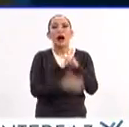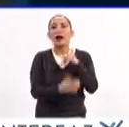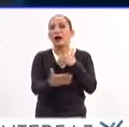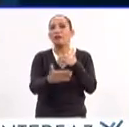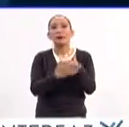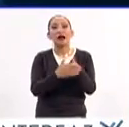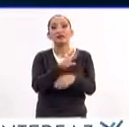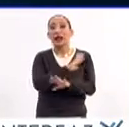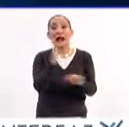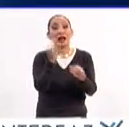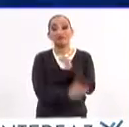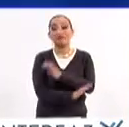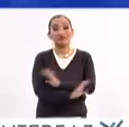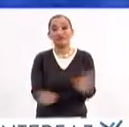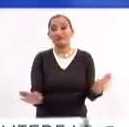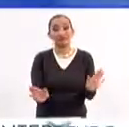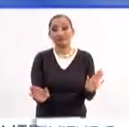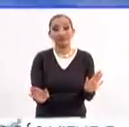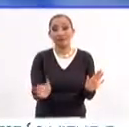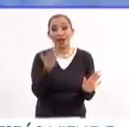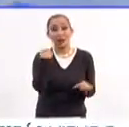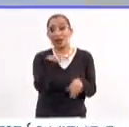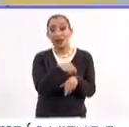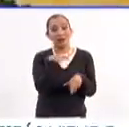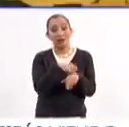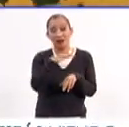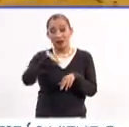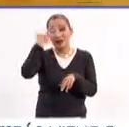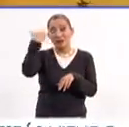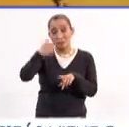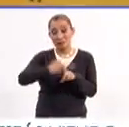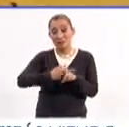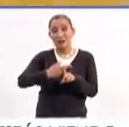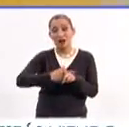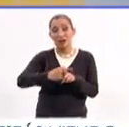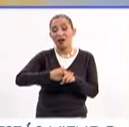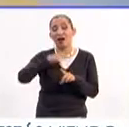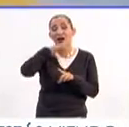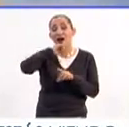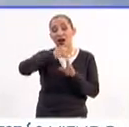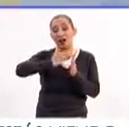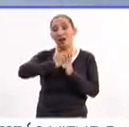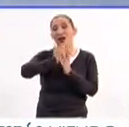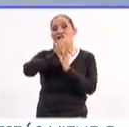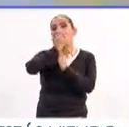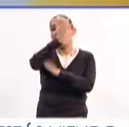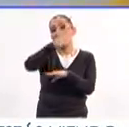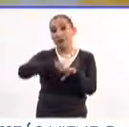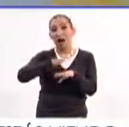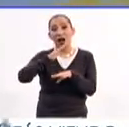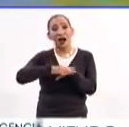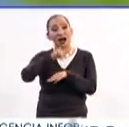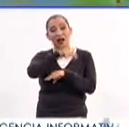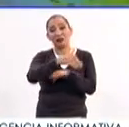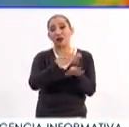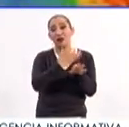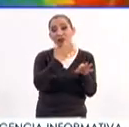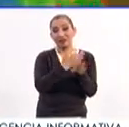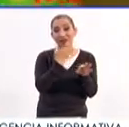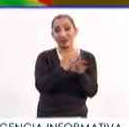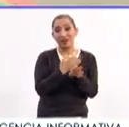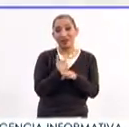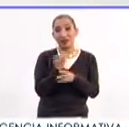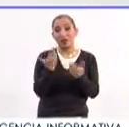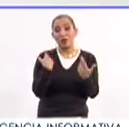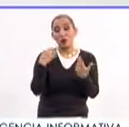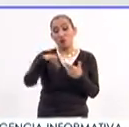es que de hecho ya se ha acabado, en el sentido de que ya sabemos que la temperatura va a subir bastante más de lo que sería deseable